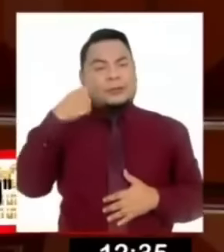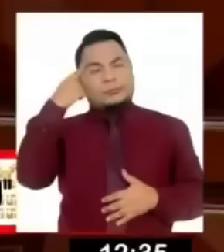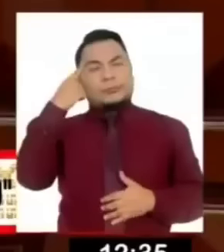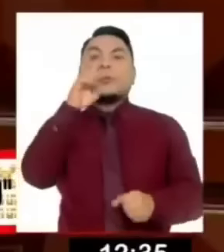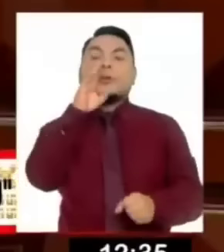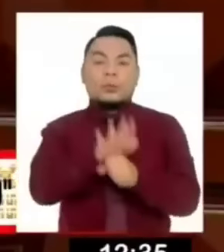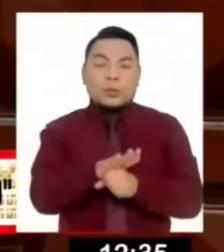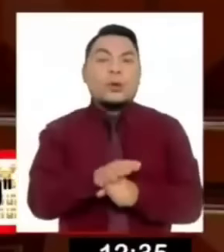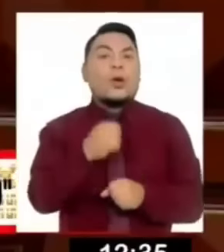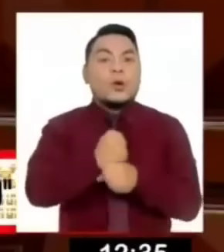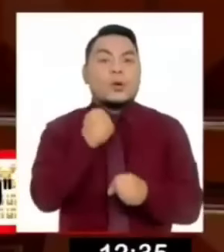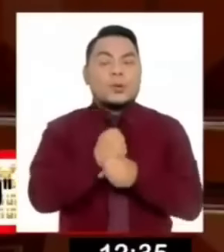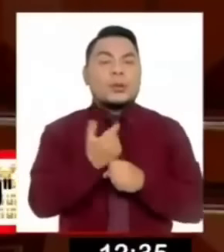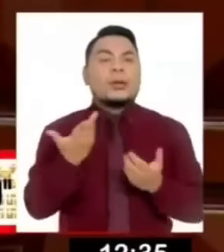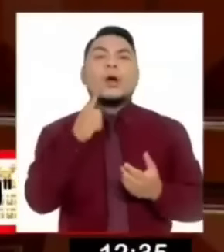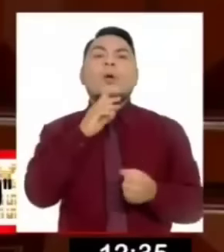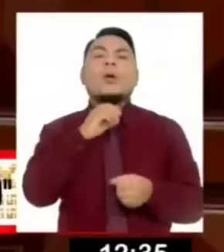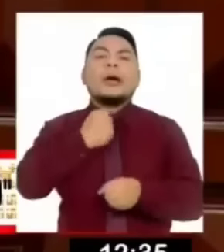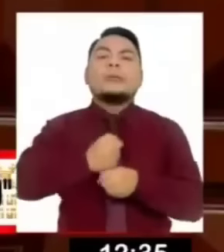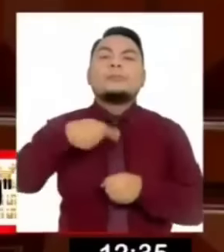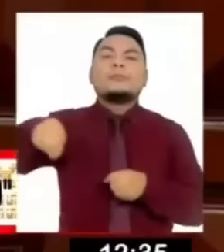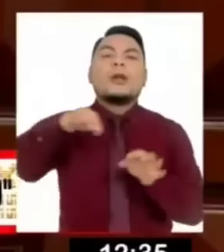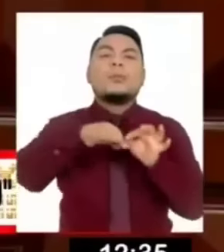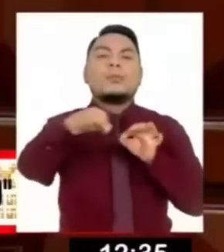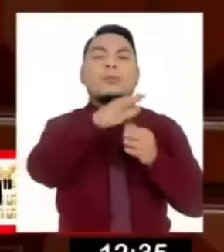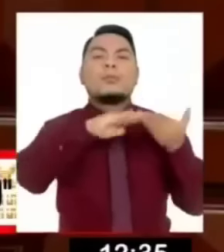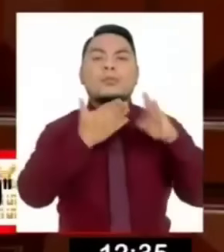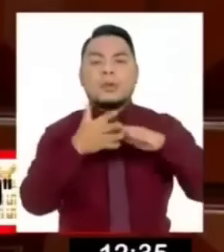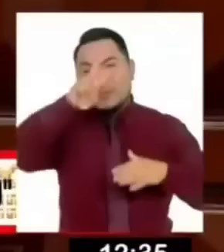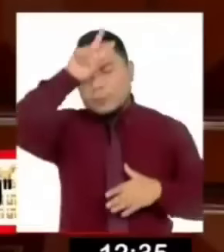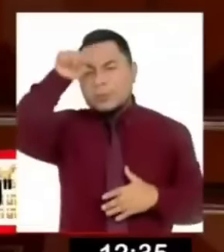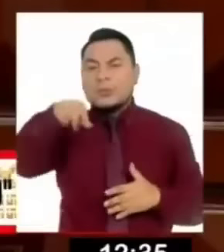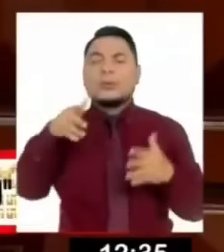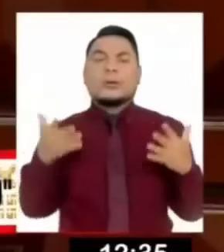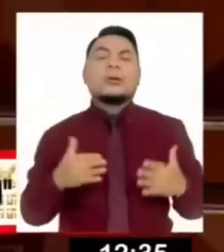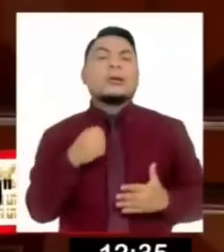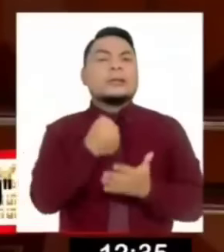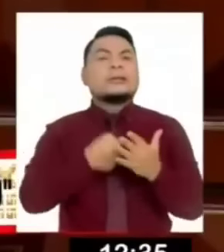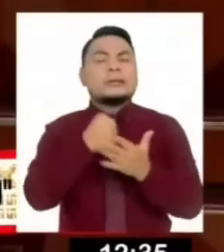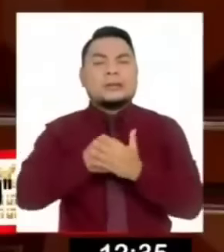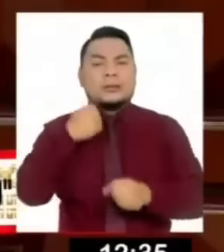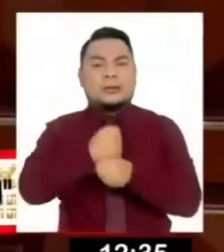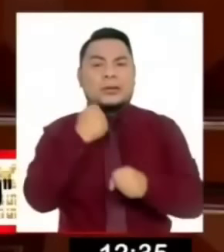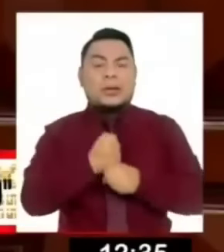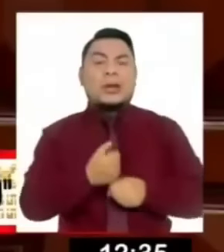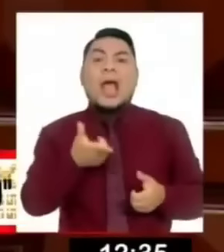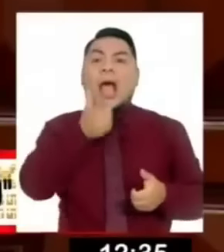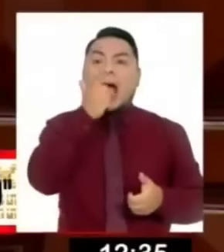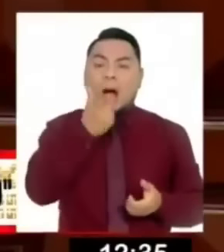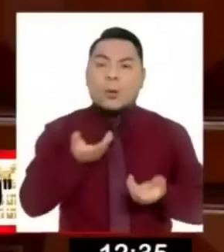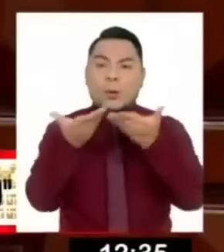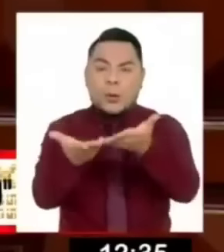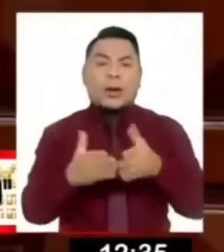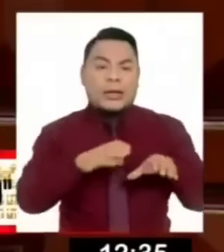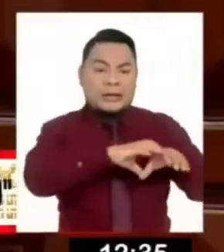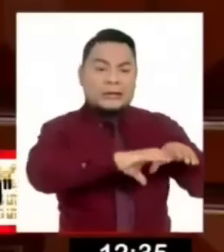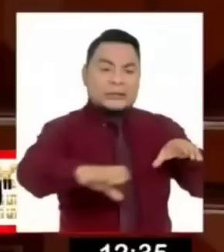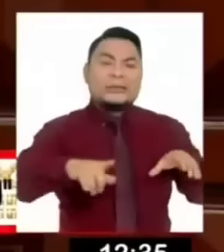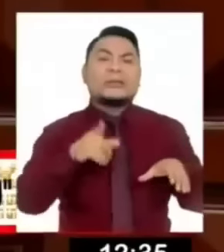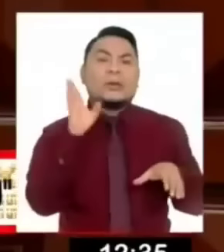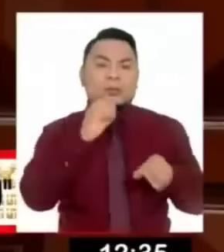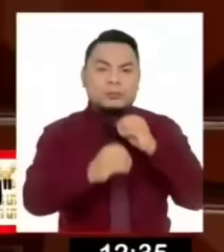de gobierno con el pueblo, con el Perú, es cerrar la brecha de servicios de agua y saneamiento al